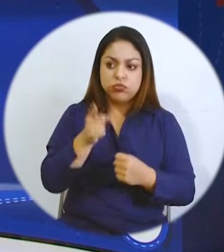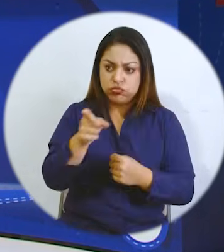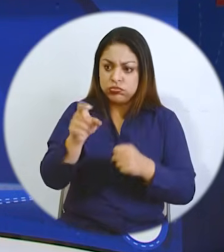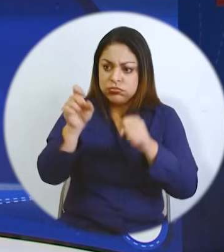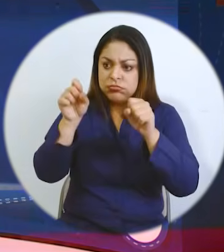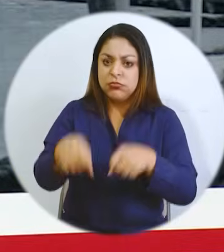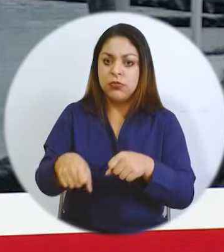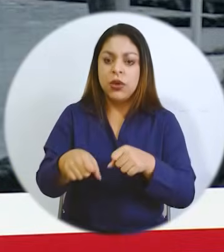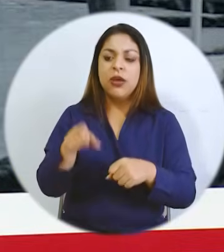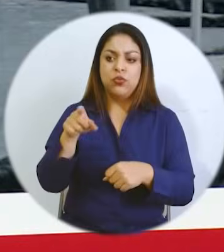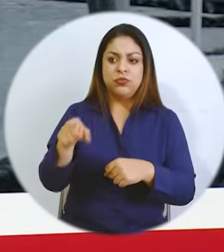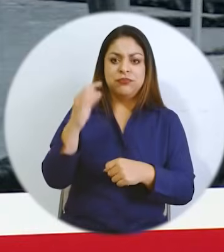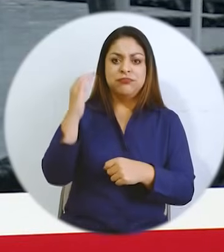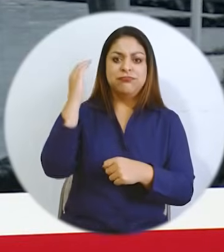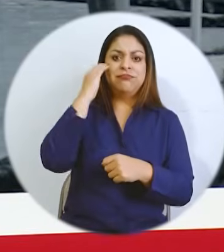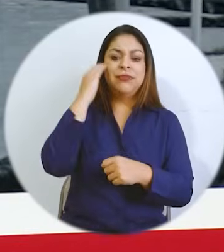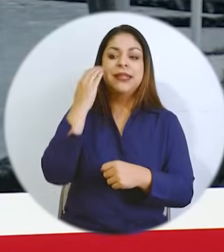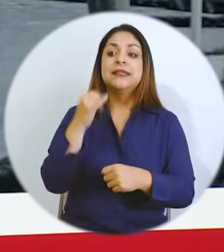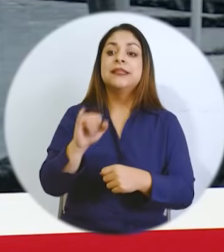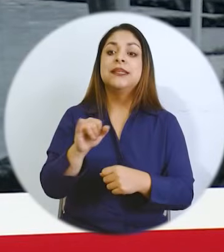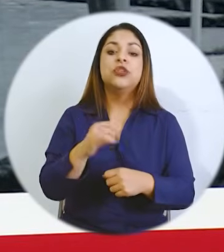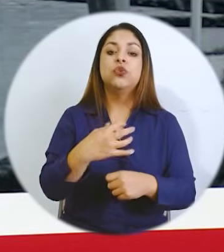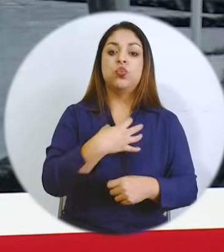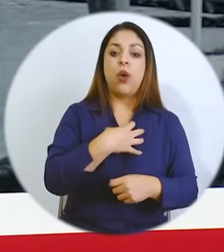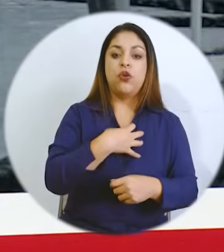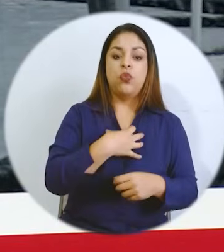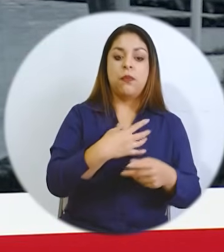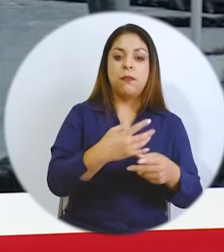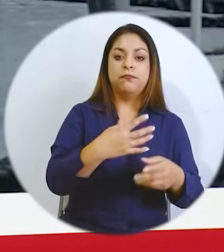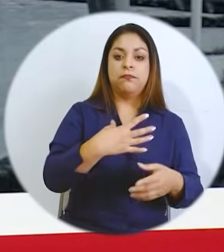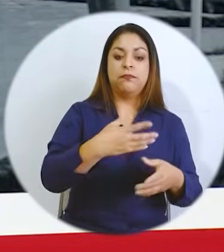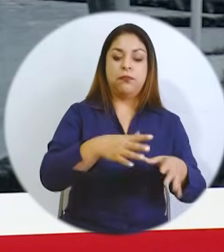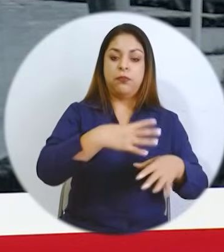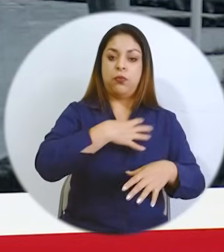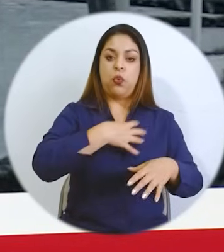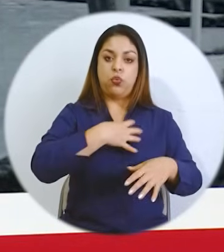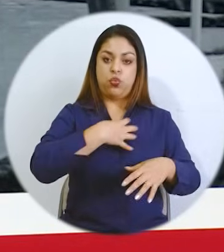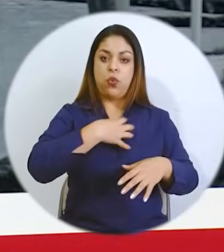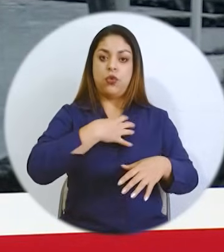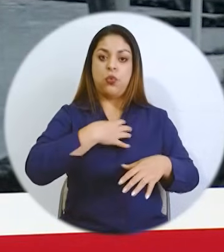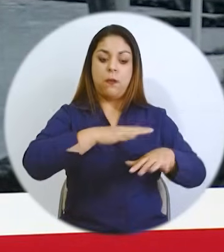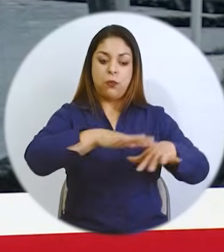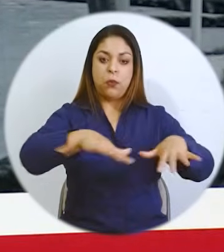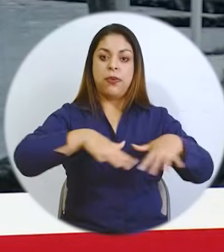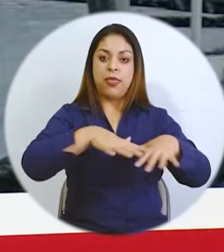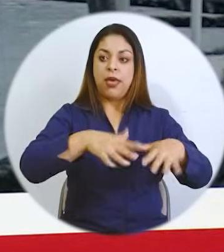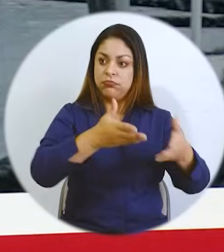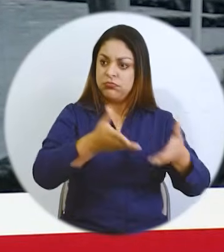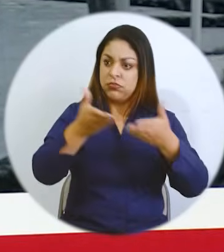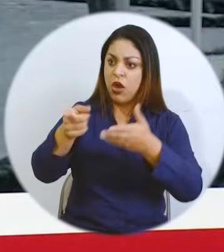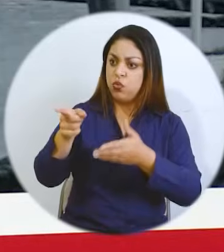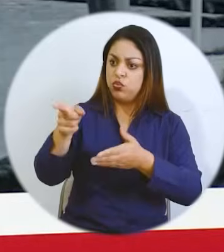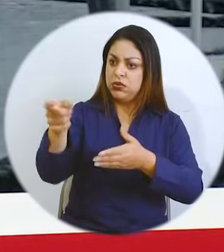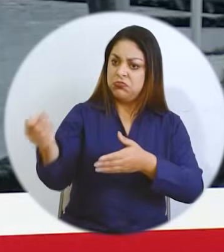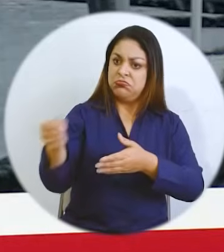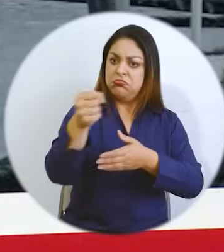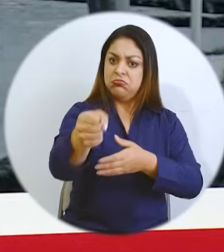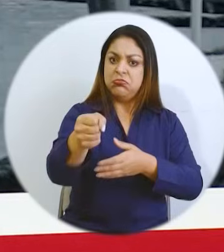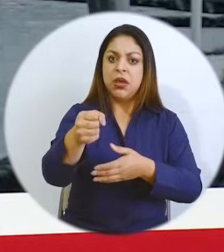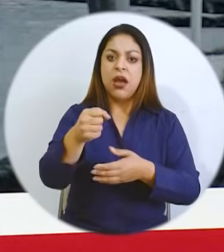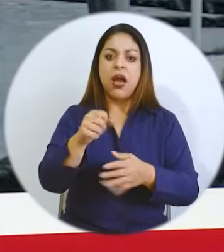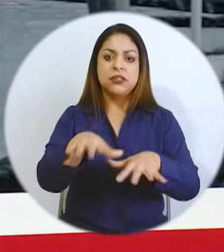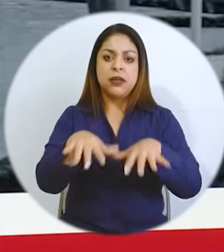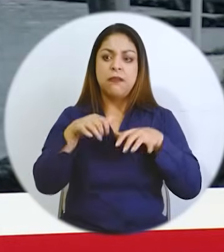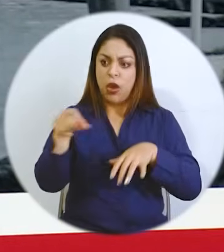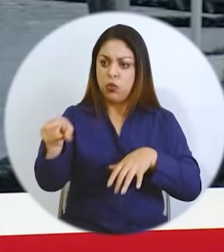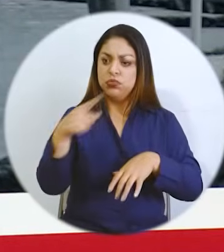decir, usted es capaz de que si a usted el dueño de la propiedad le va a brindar la autorización para asistir a una asamblea, propóngase ante